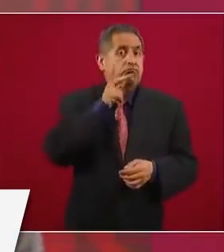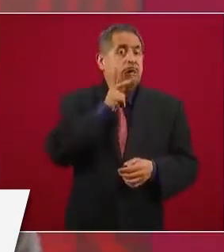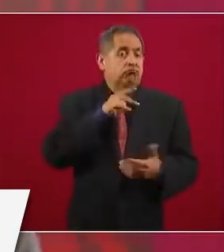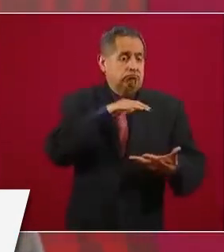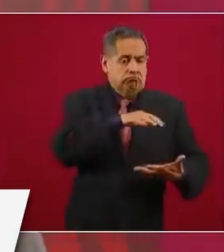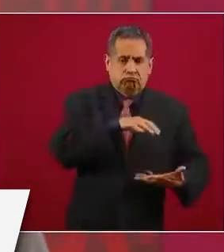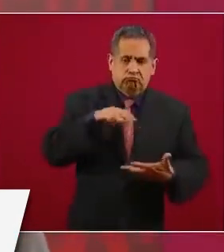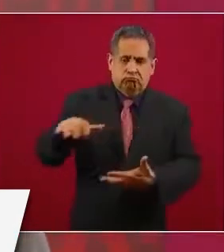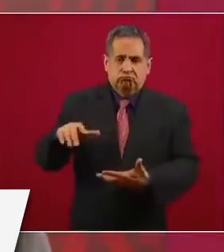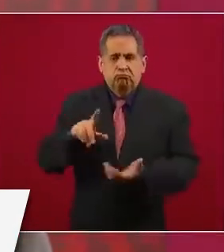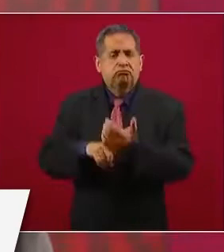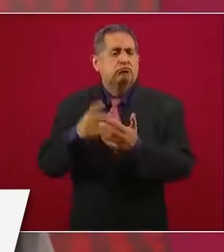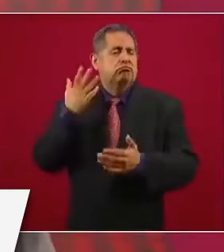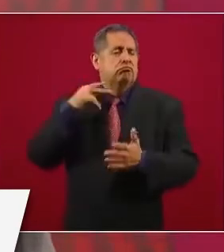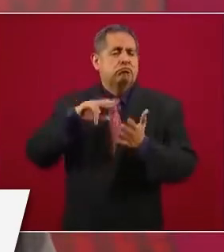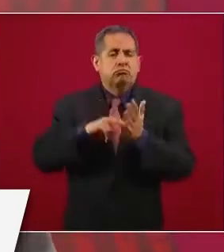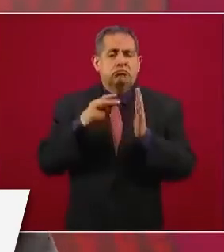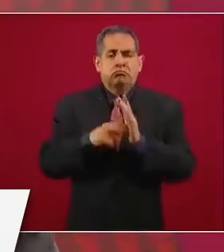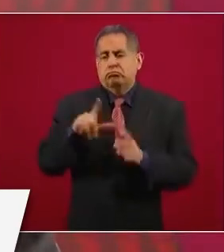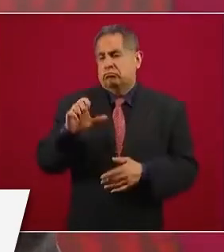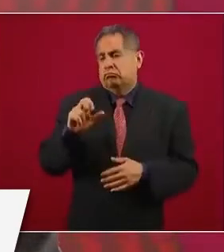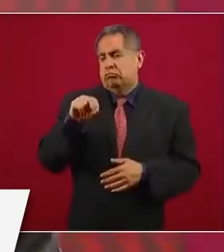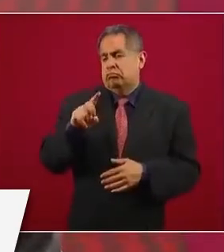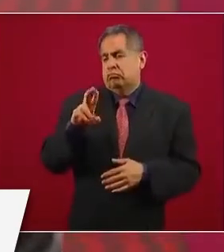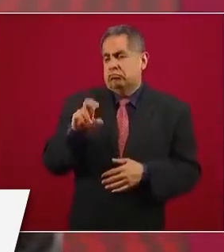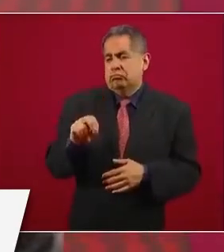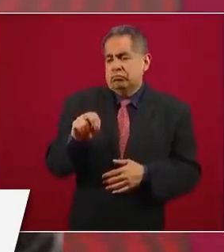Era el ingeniero Leandro Rovirosa el gobernador.